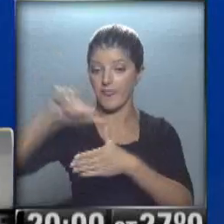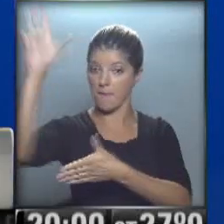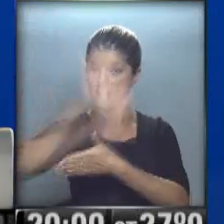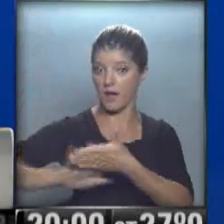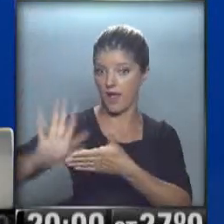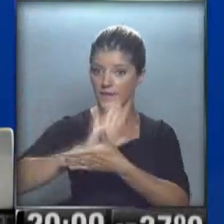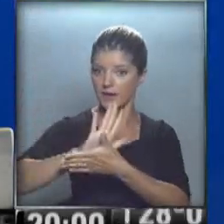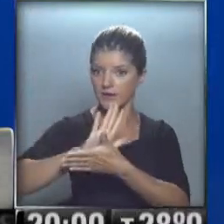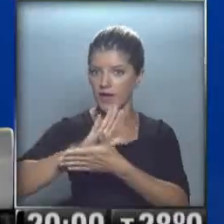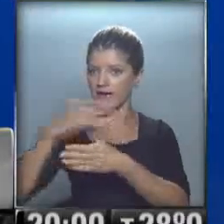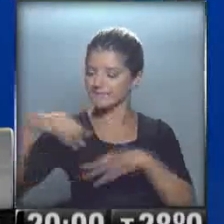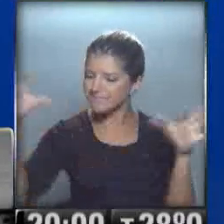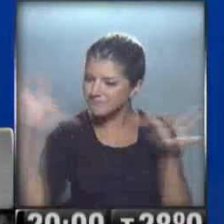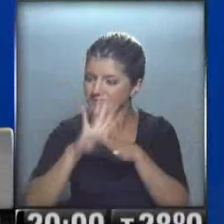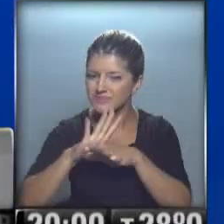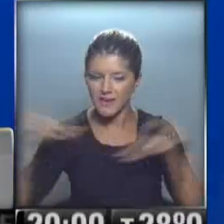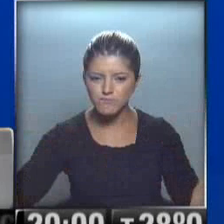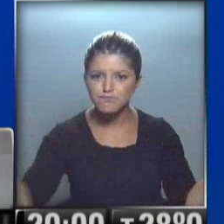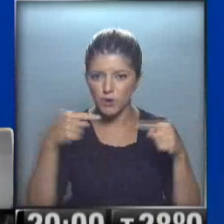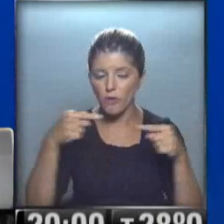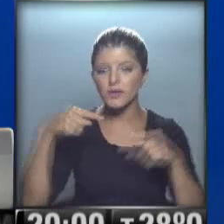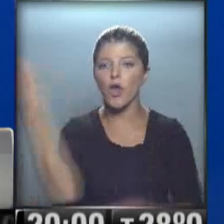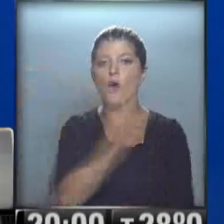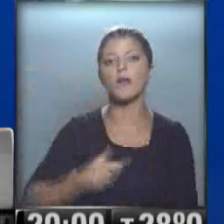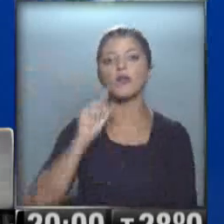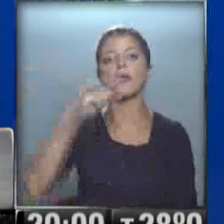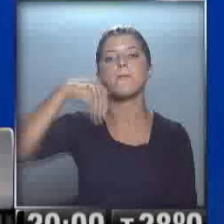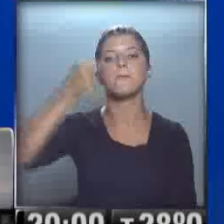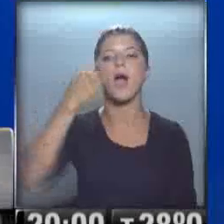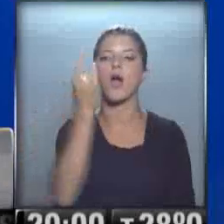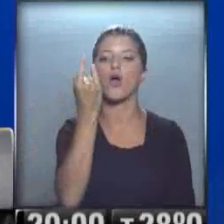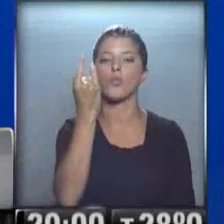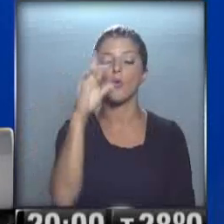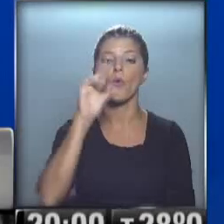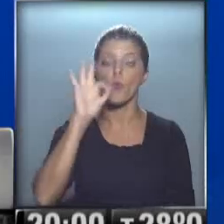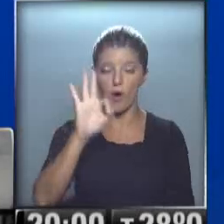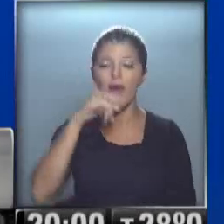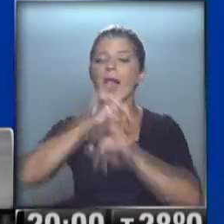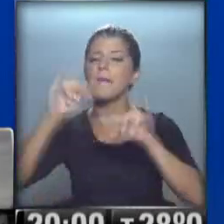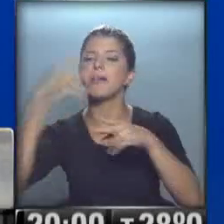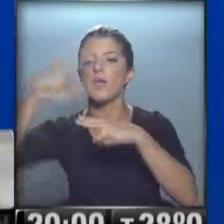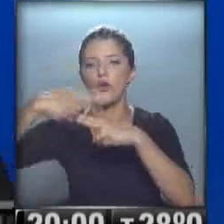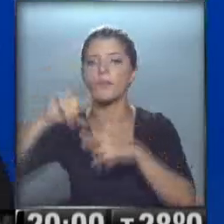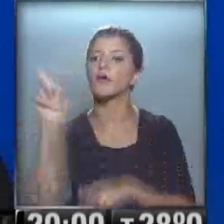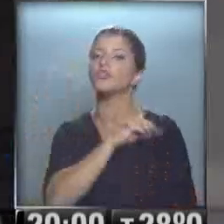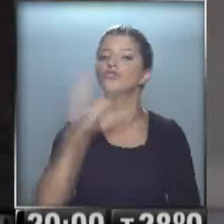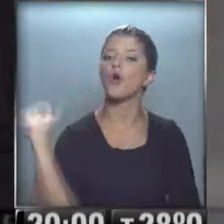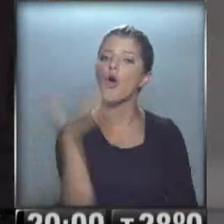Latina directamente para combatir al gobierno de Nicolás Maduro. La campaña se llama Todos Somos